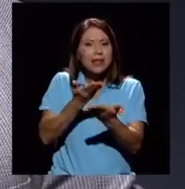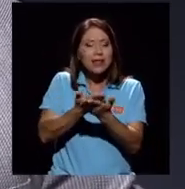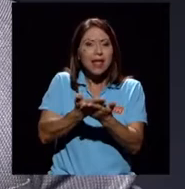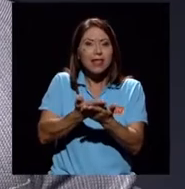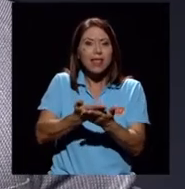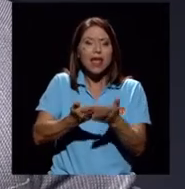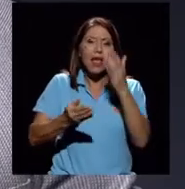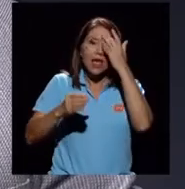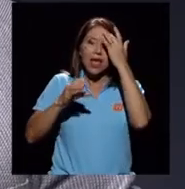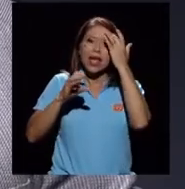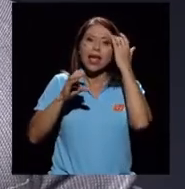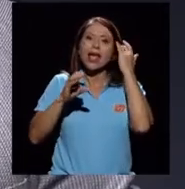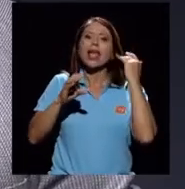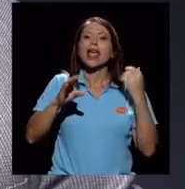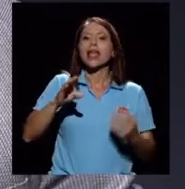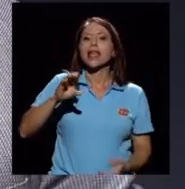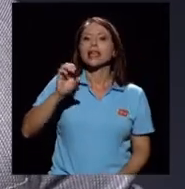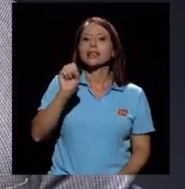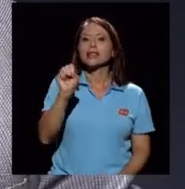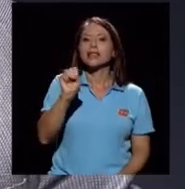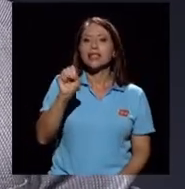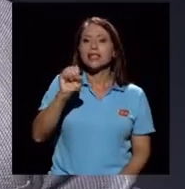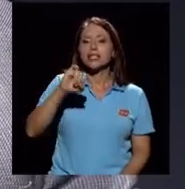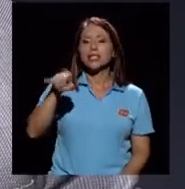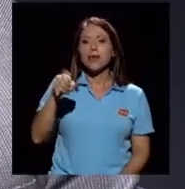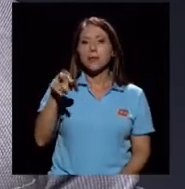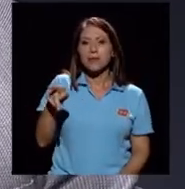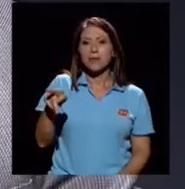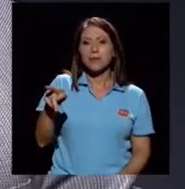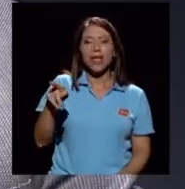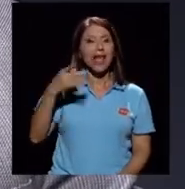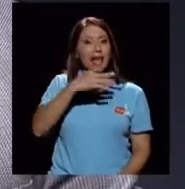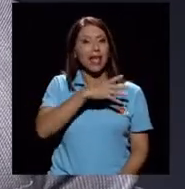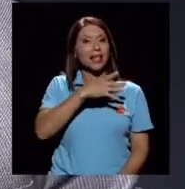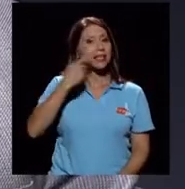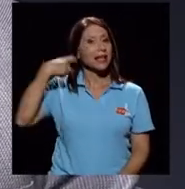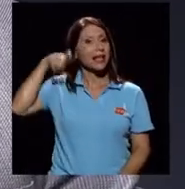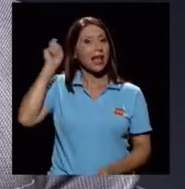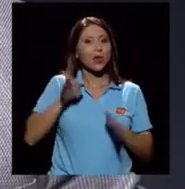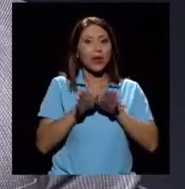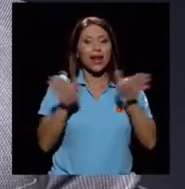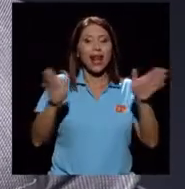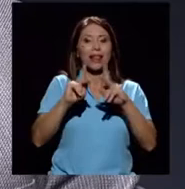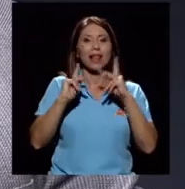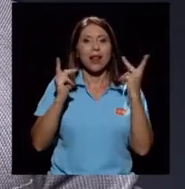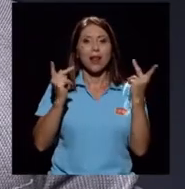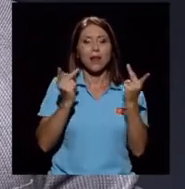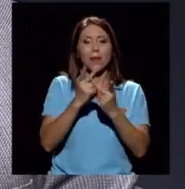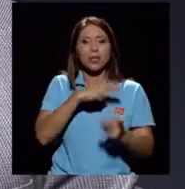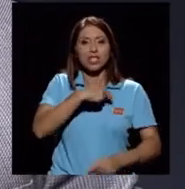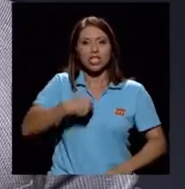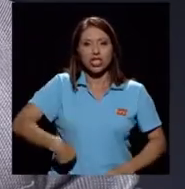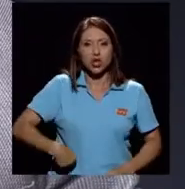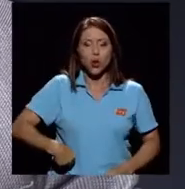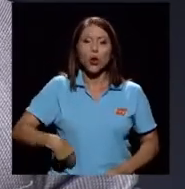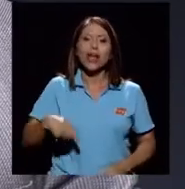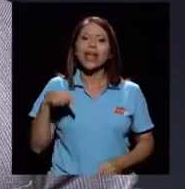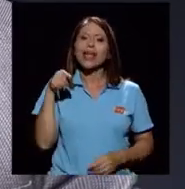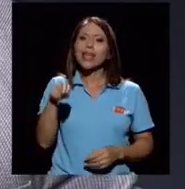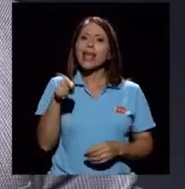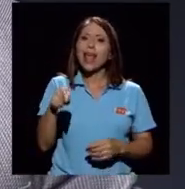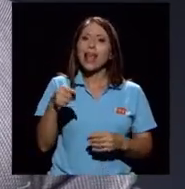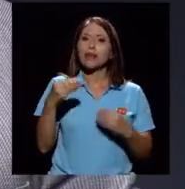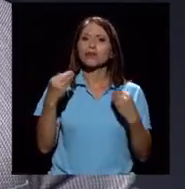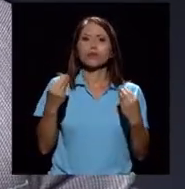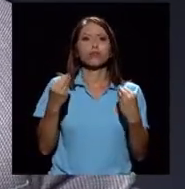premier el secretario general del partido comunista chino un líder que ha acumulado muchísimo poder